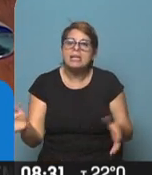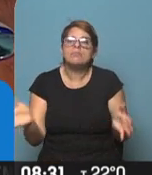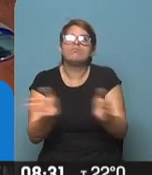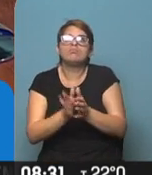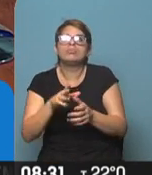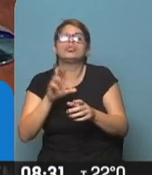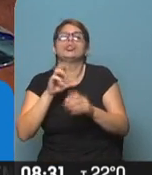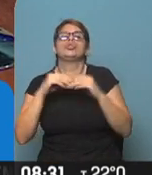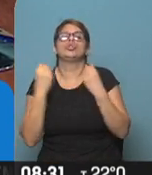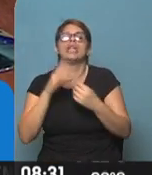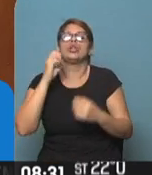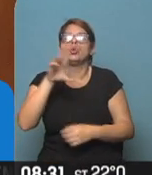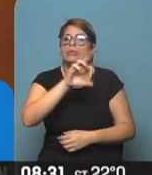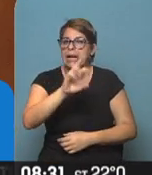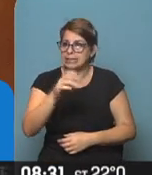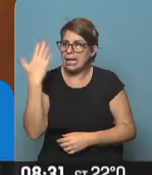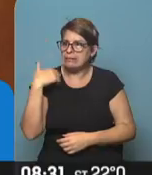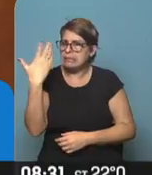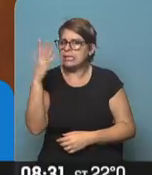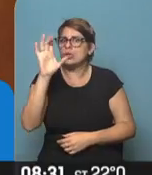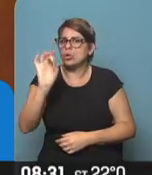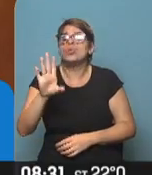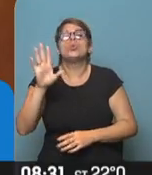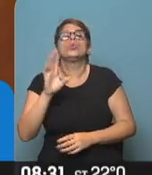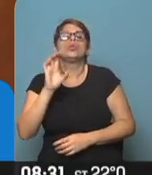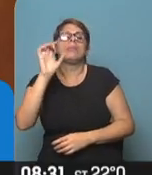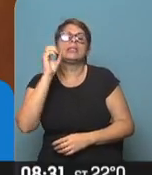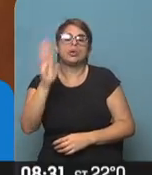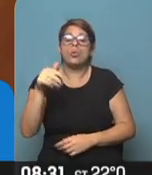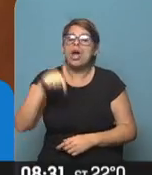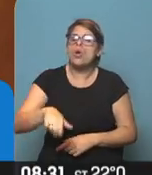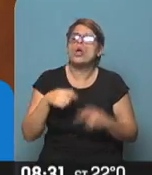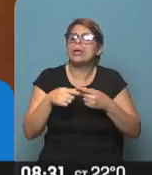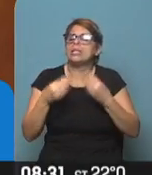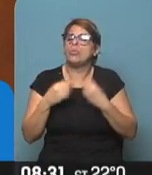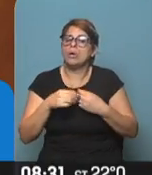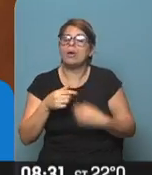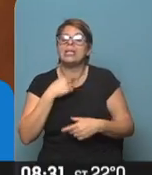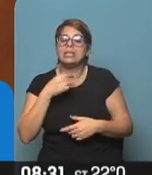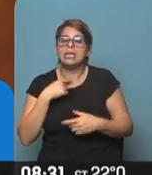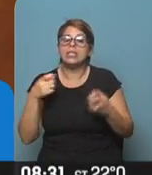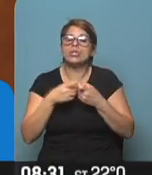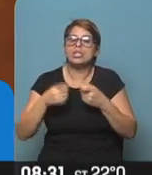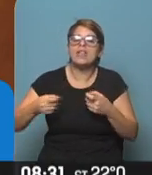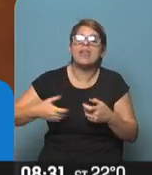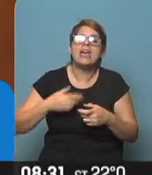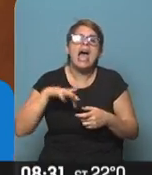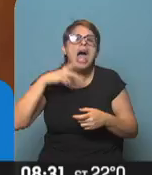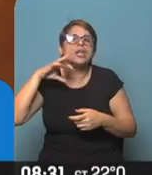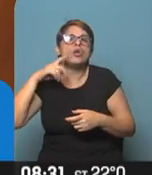con cuatro o cinco y ya suma más de 30 y lo que estamos buscando es poder frenar la sociedad anónima deportiva